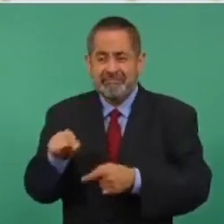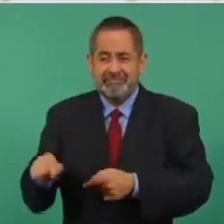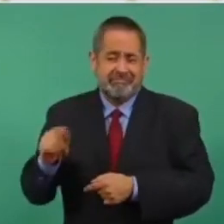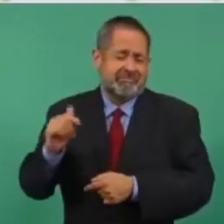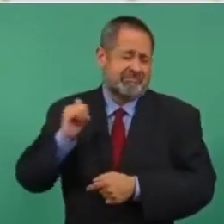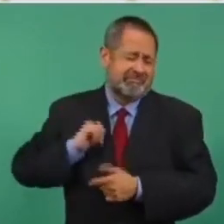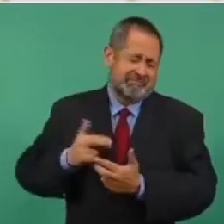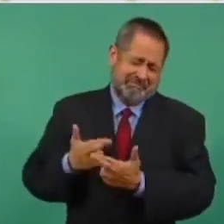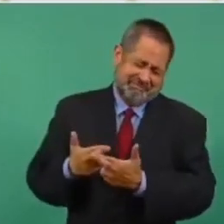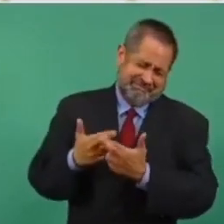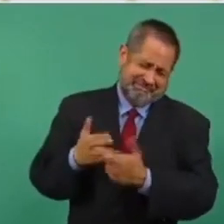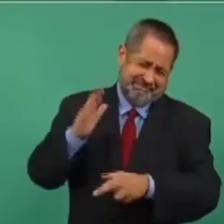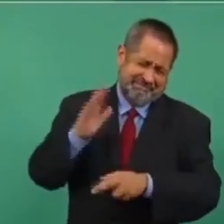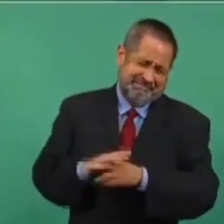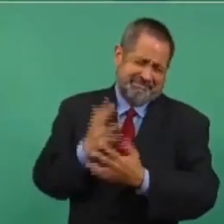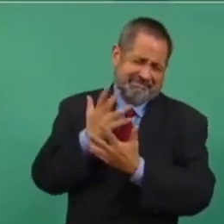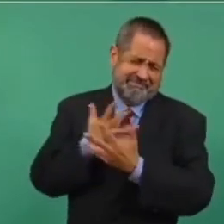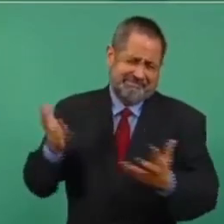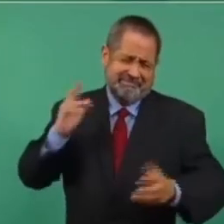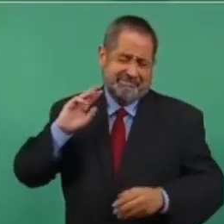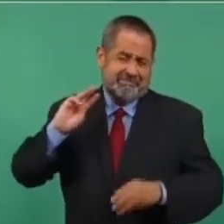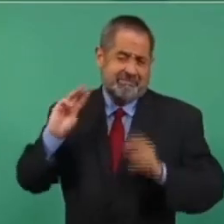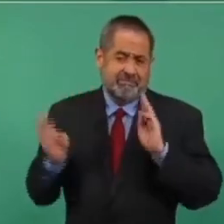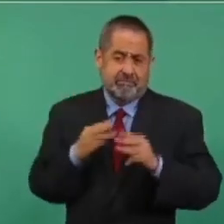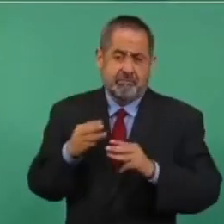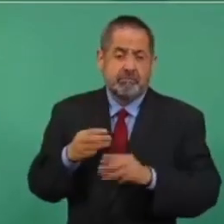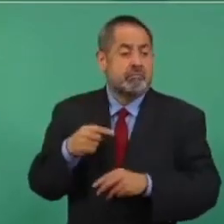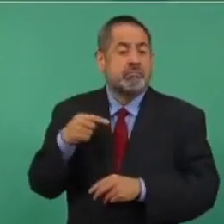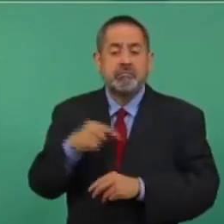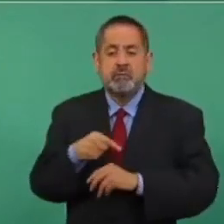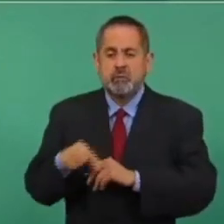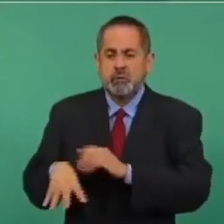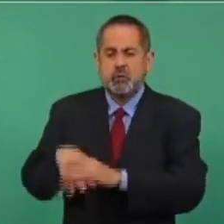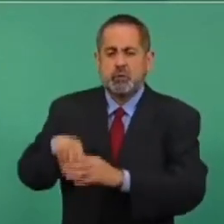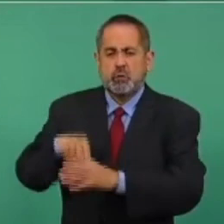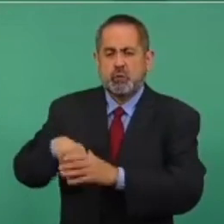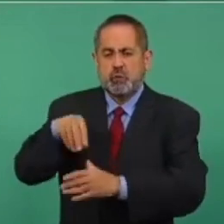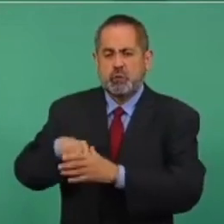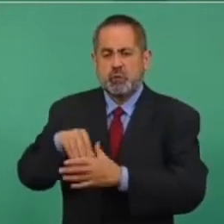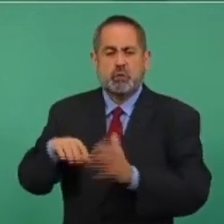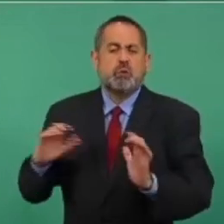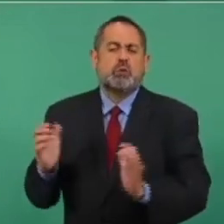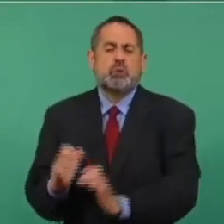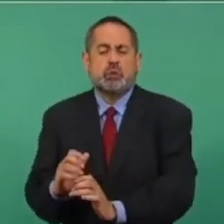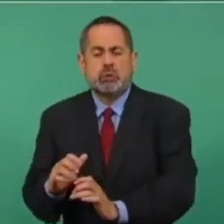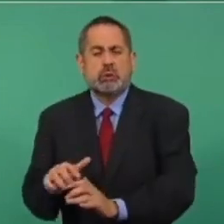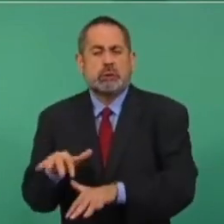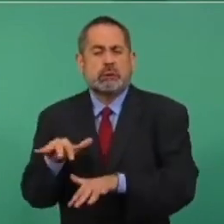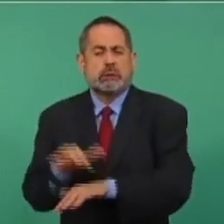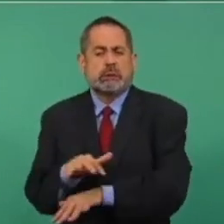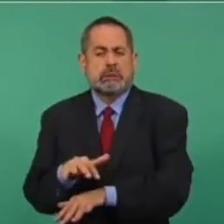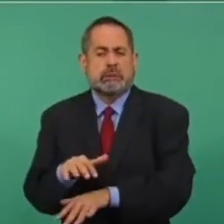del mundo. Lo agotaron, lo achicaron.